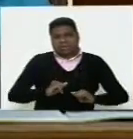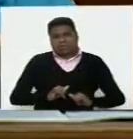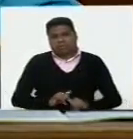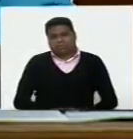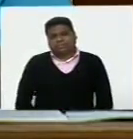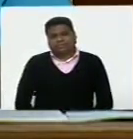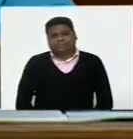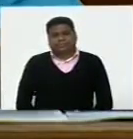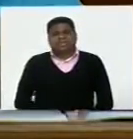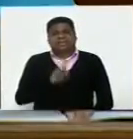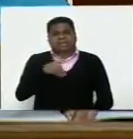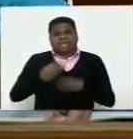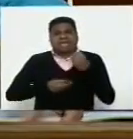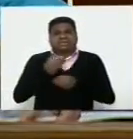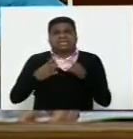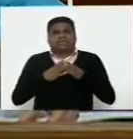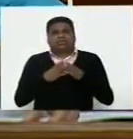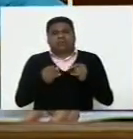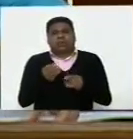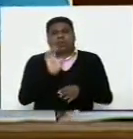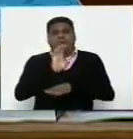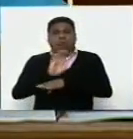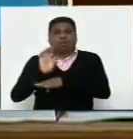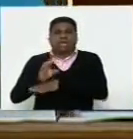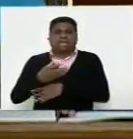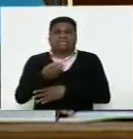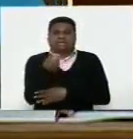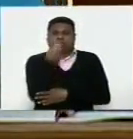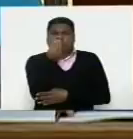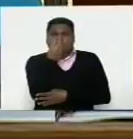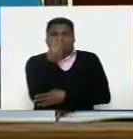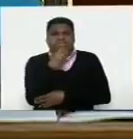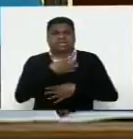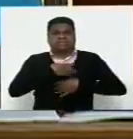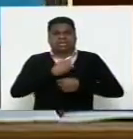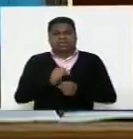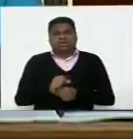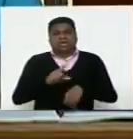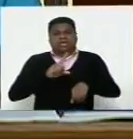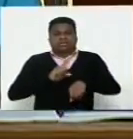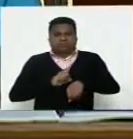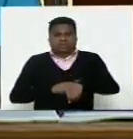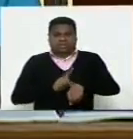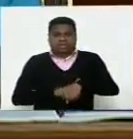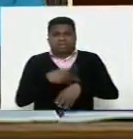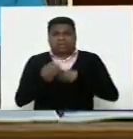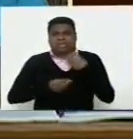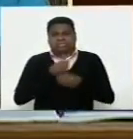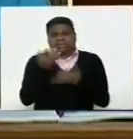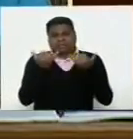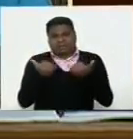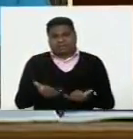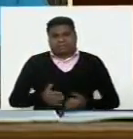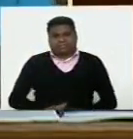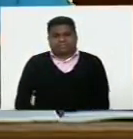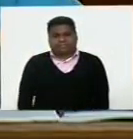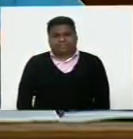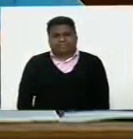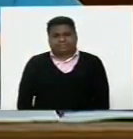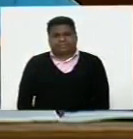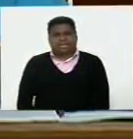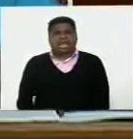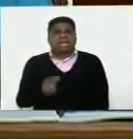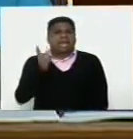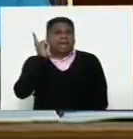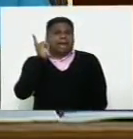así como garantizar el suministro de alimentación saludable conforme a las pautas dictadas por el órgano competente. Las madres con